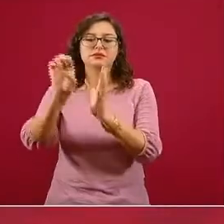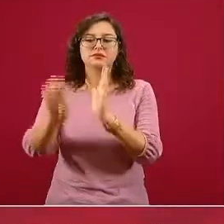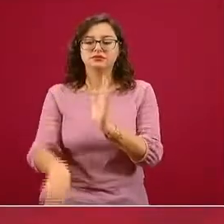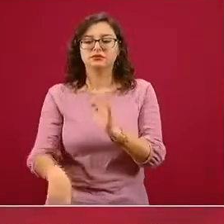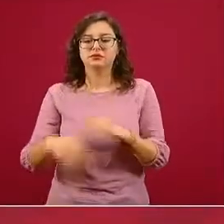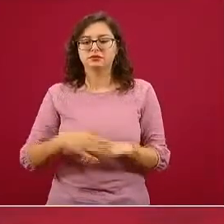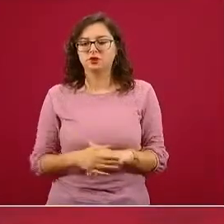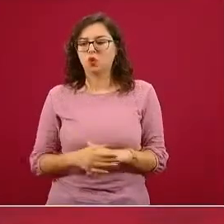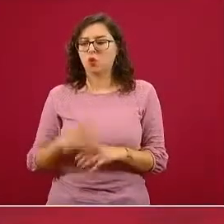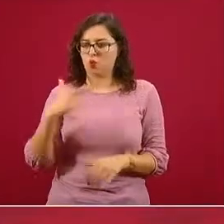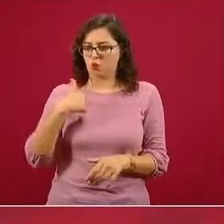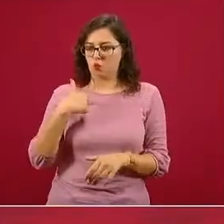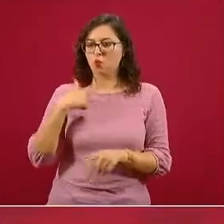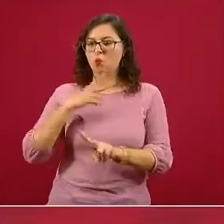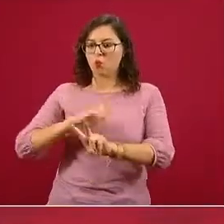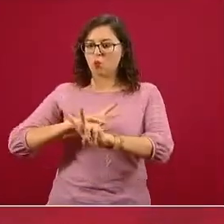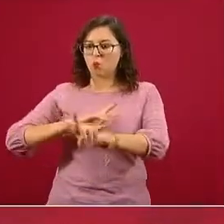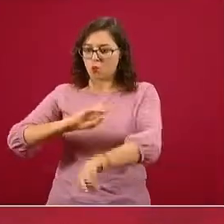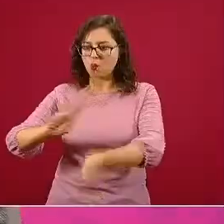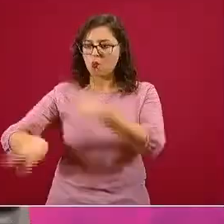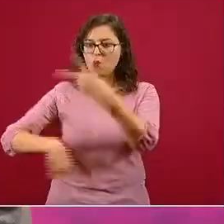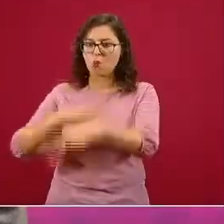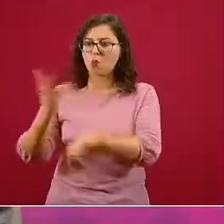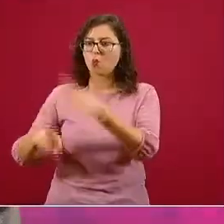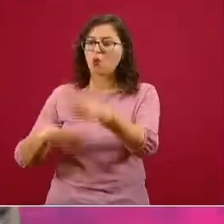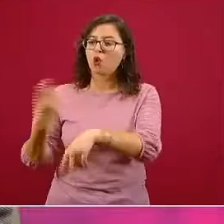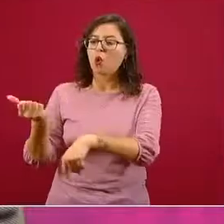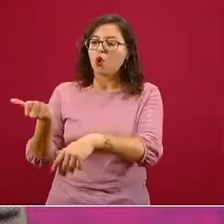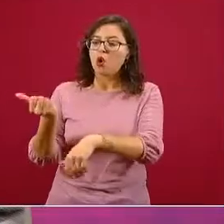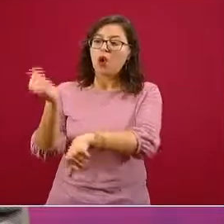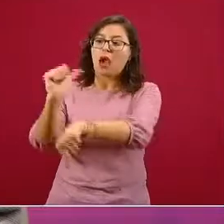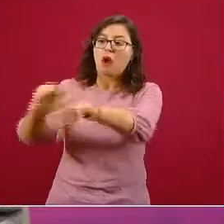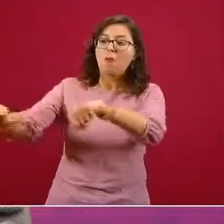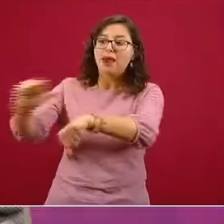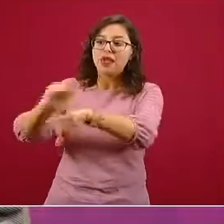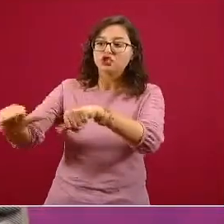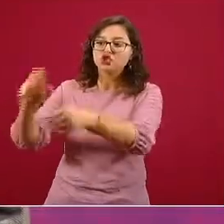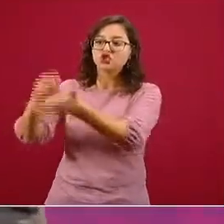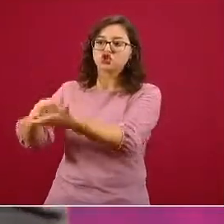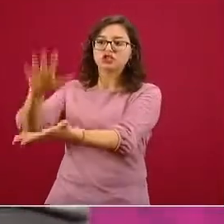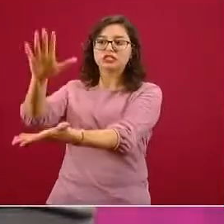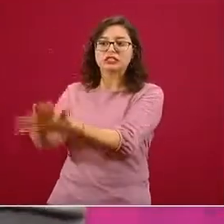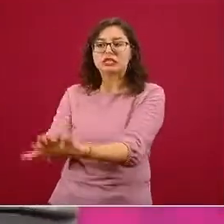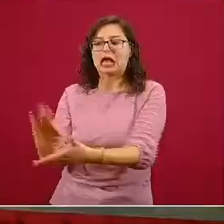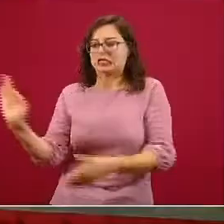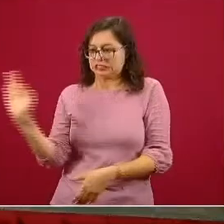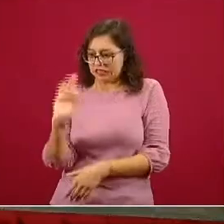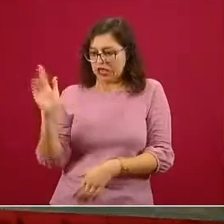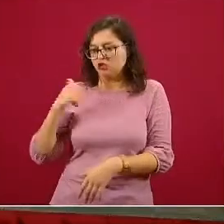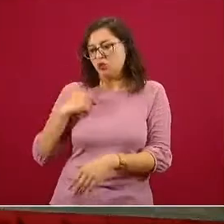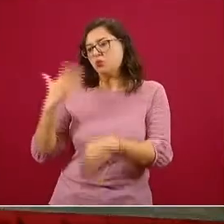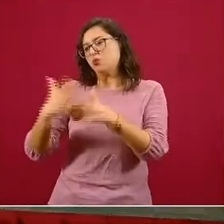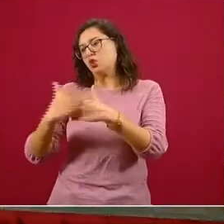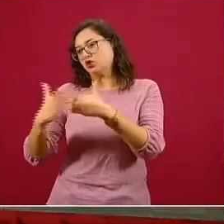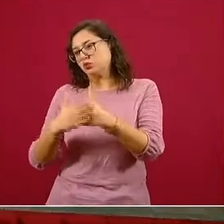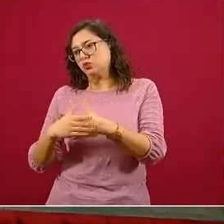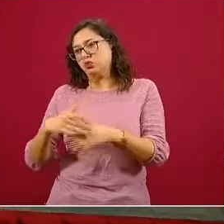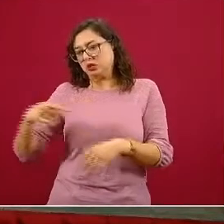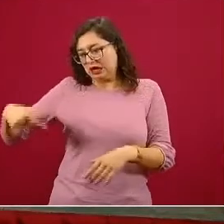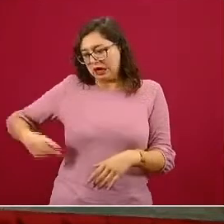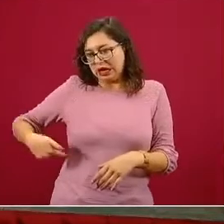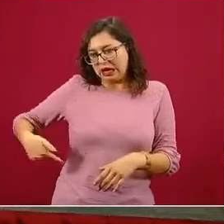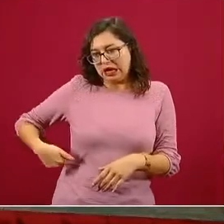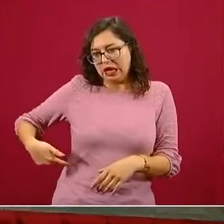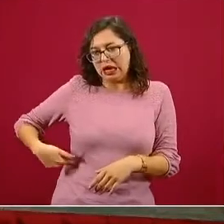a reservar el quirófano para una intervención quirúrgica por si llegamos a tener